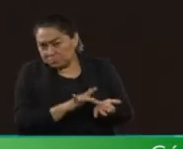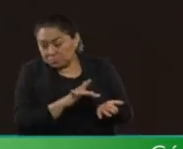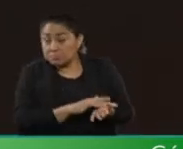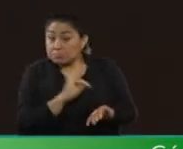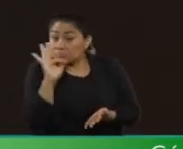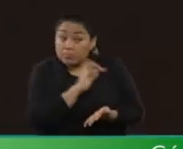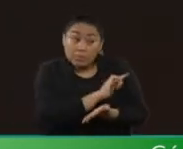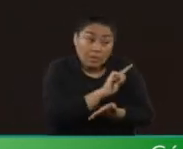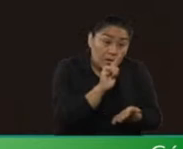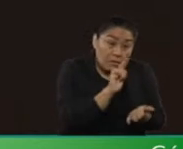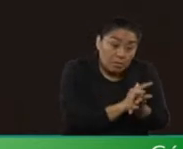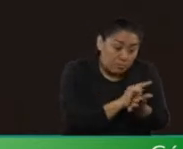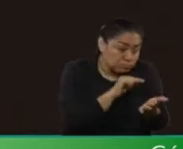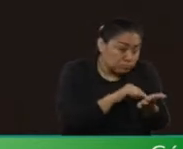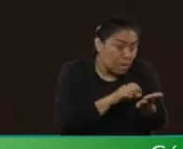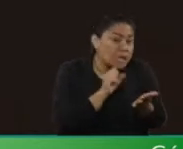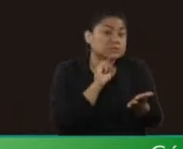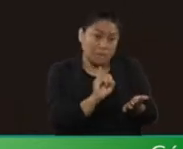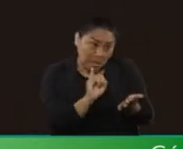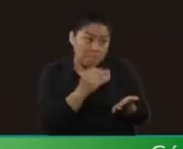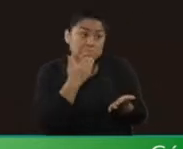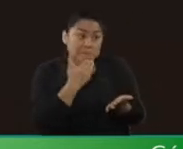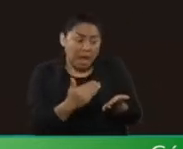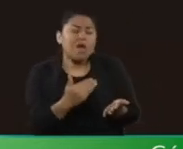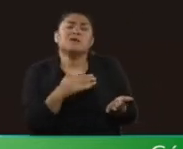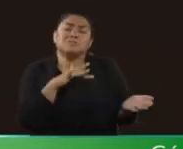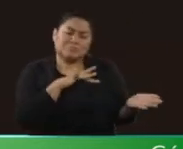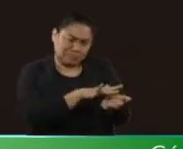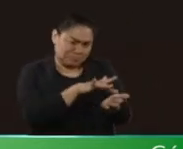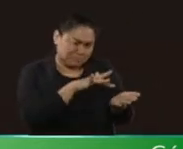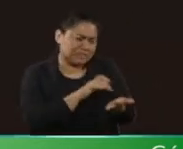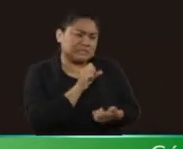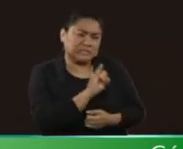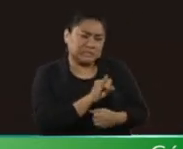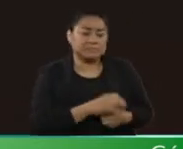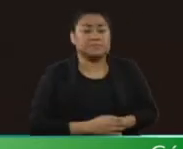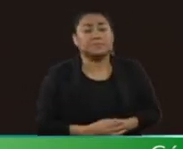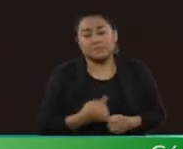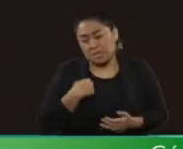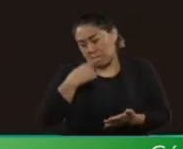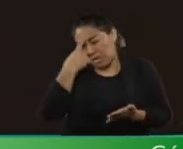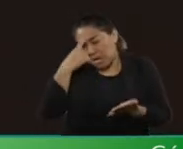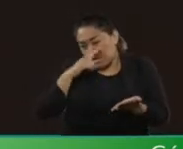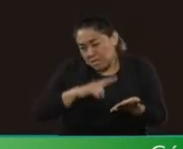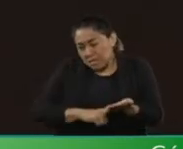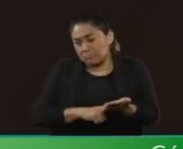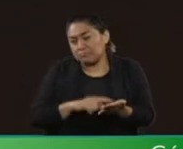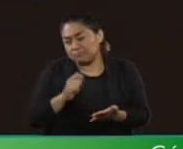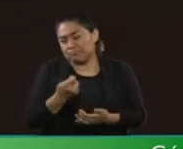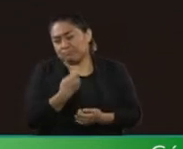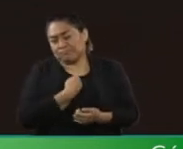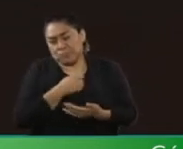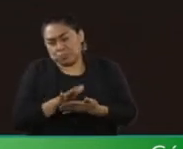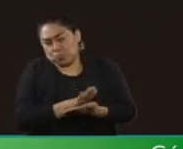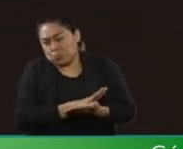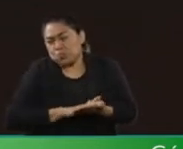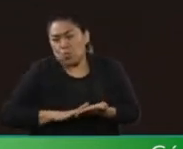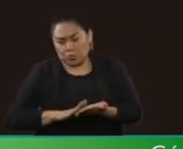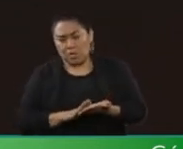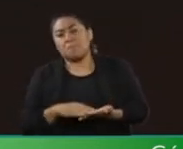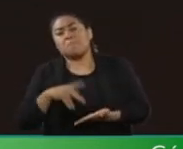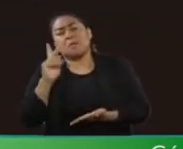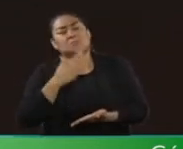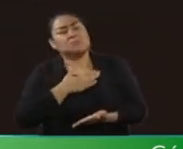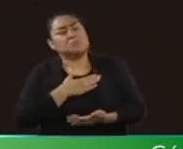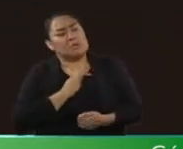venga de quien venga contará conmigo tal vez el más humilde de Los hijos del Norte pero el más dispuesto